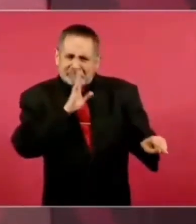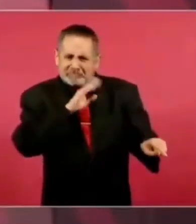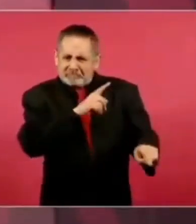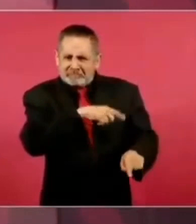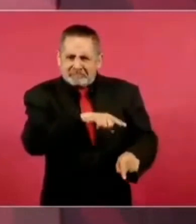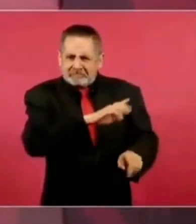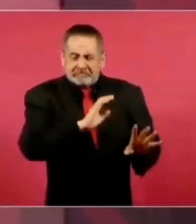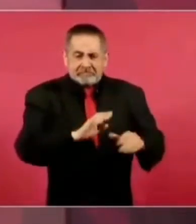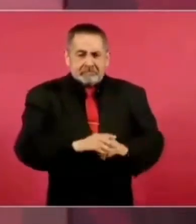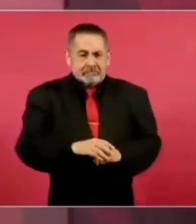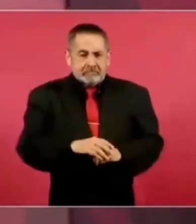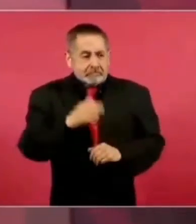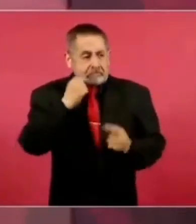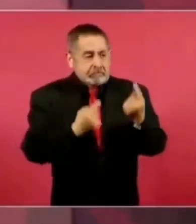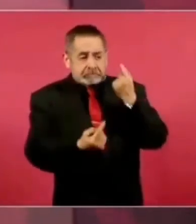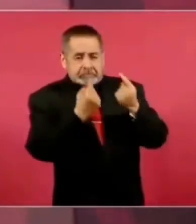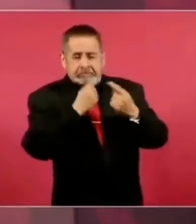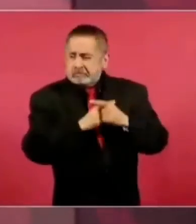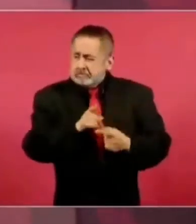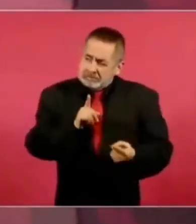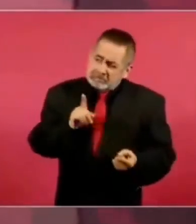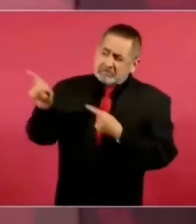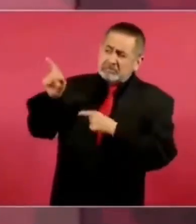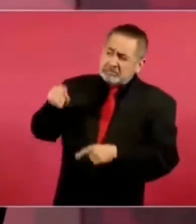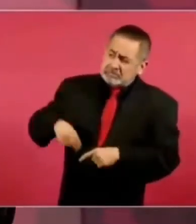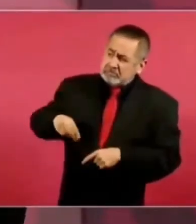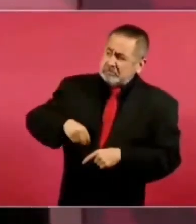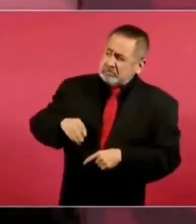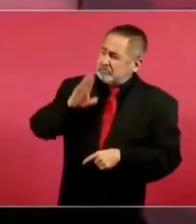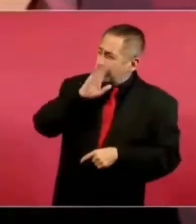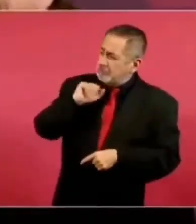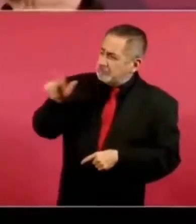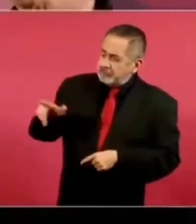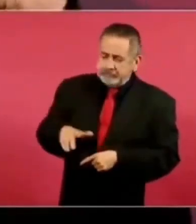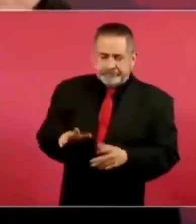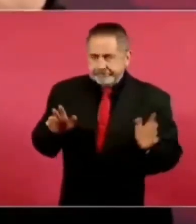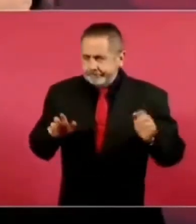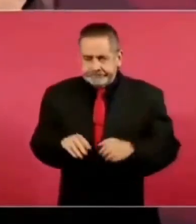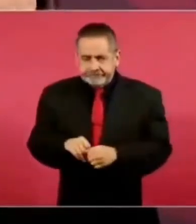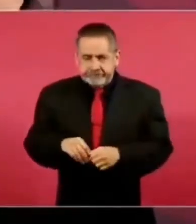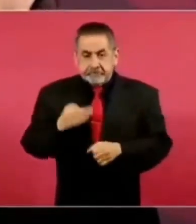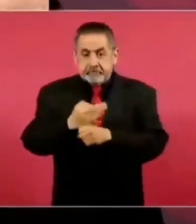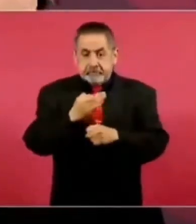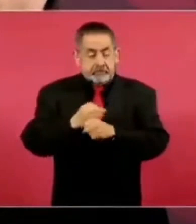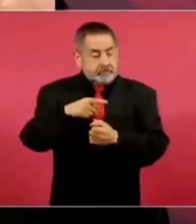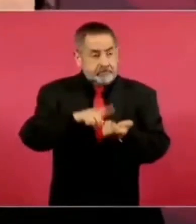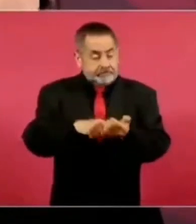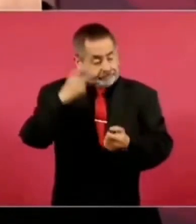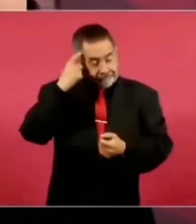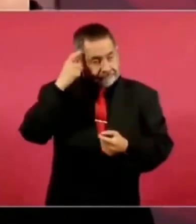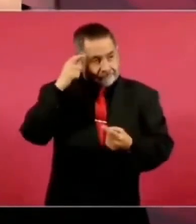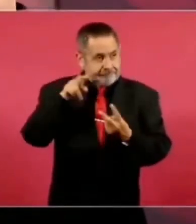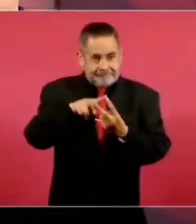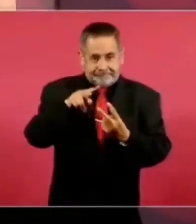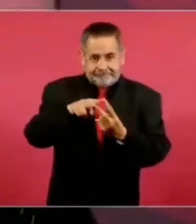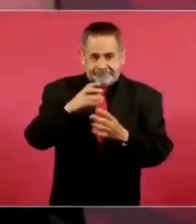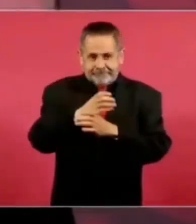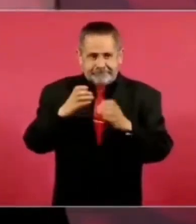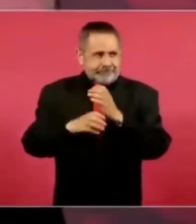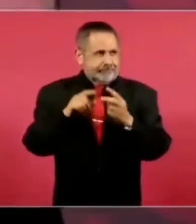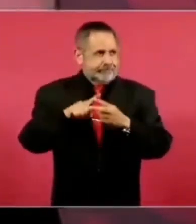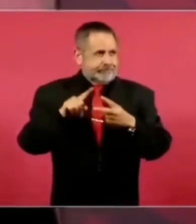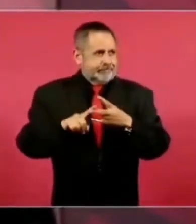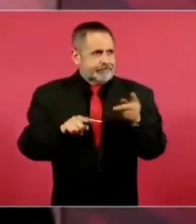porque todo es culpa mía. Pero ahorita tienen dos cosas, ¿no? Los cerebros,